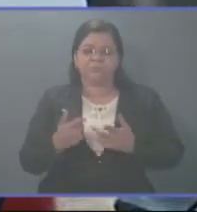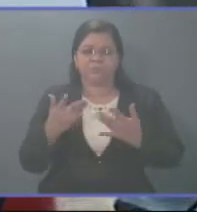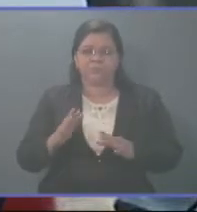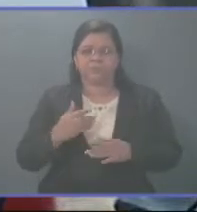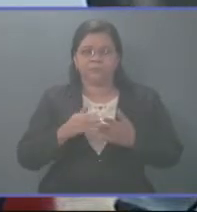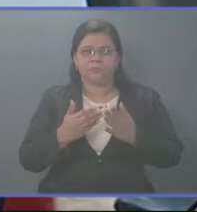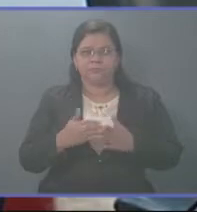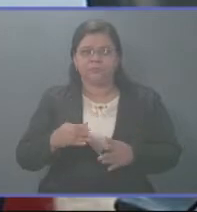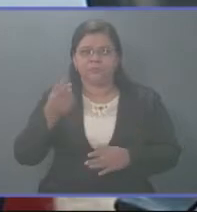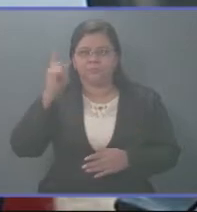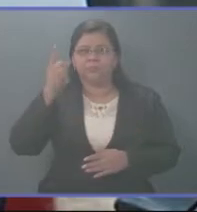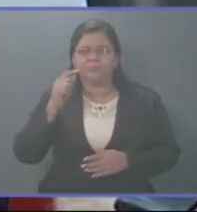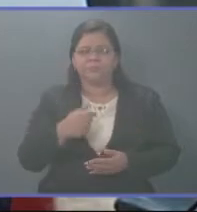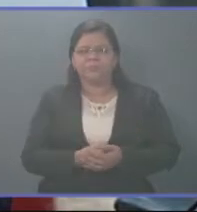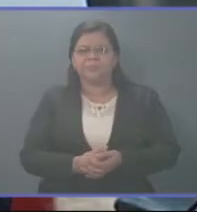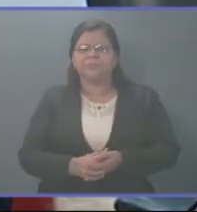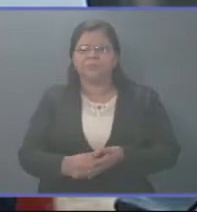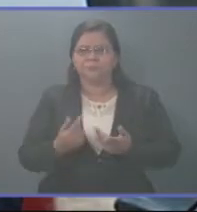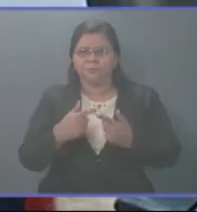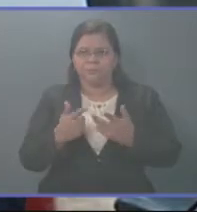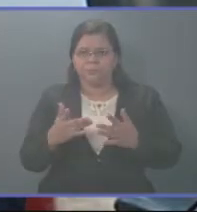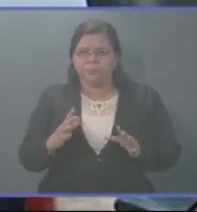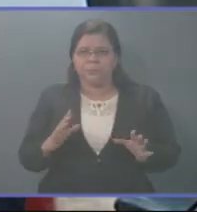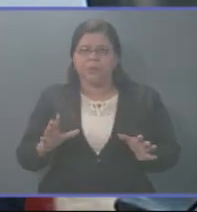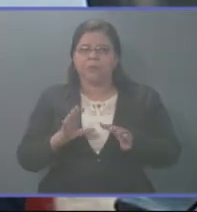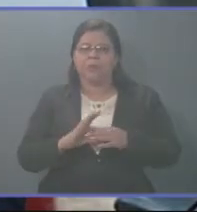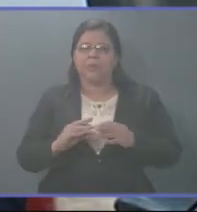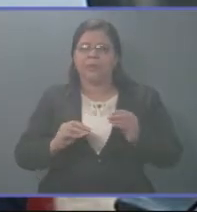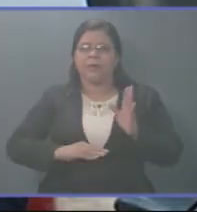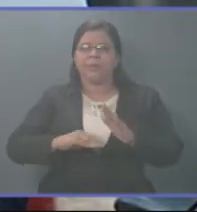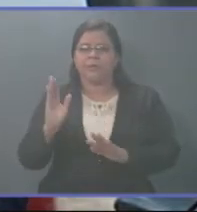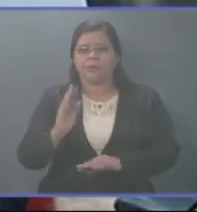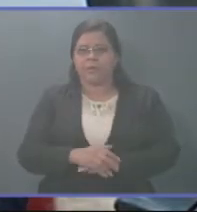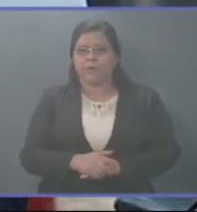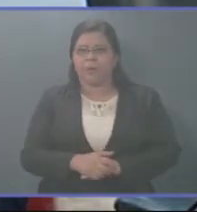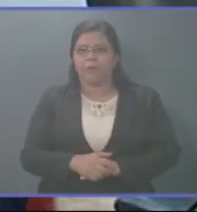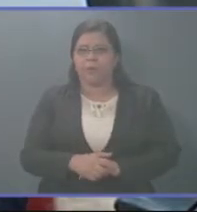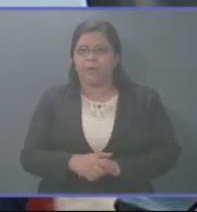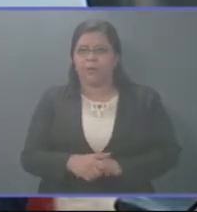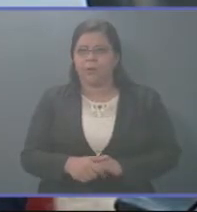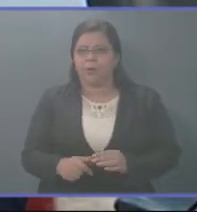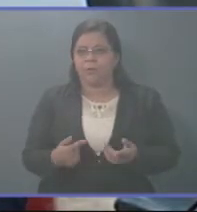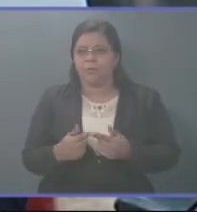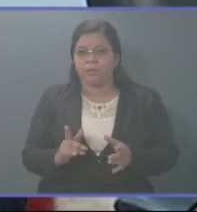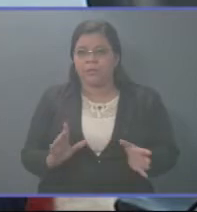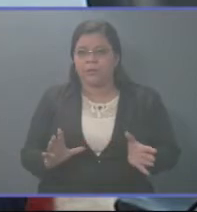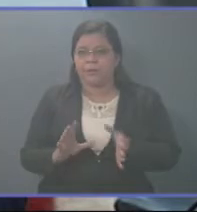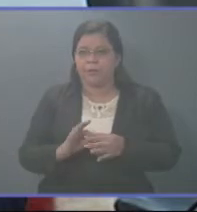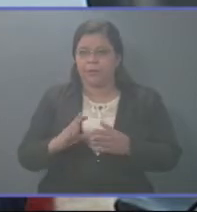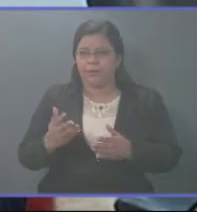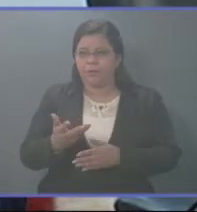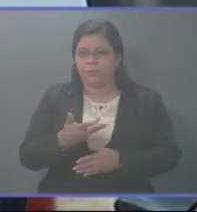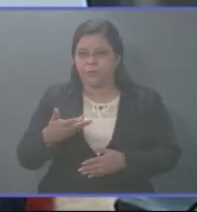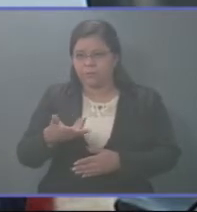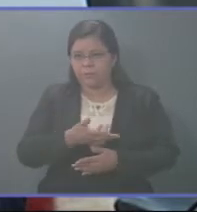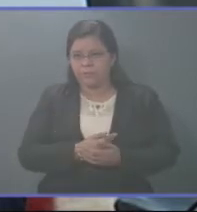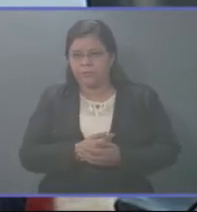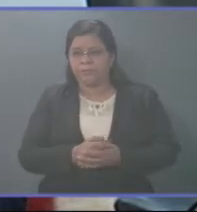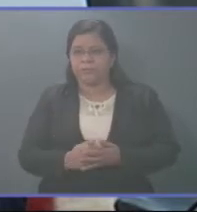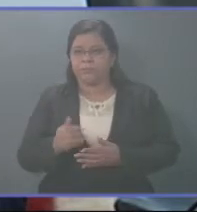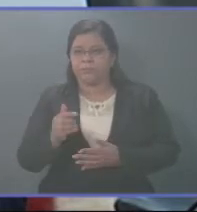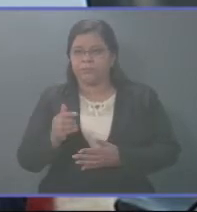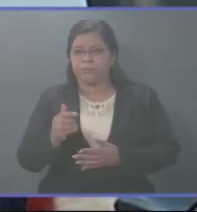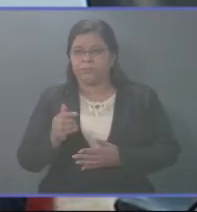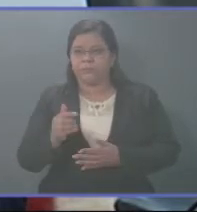maestros pensionados activos que todavía se encuentran laborando en las diferentes aulas a nivel